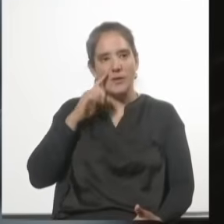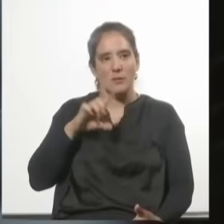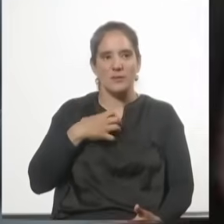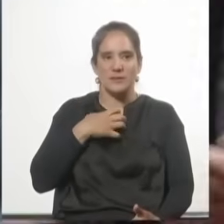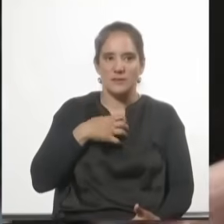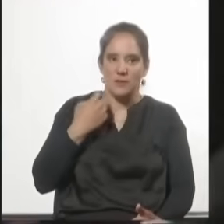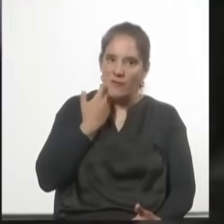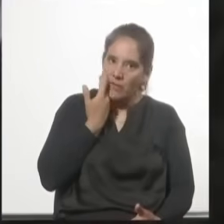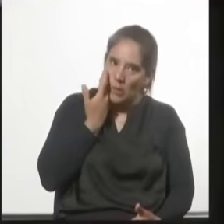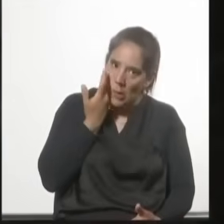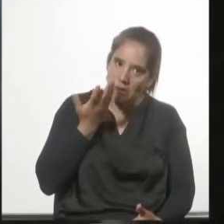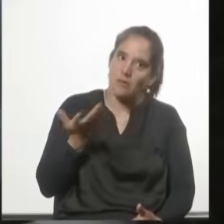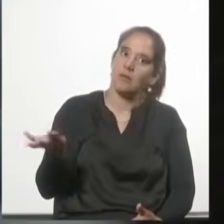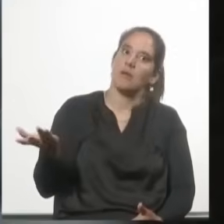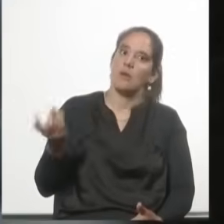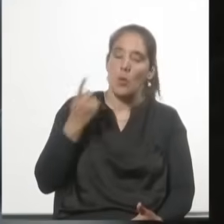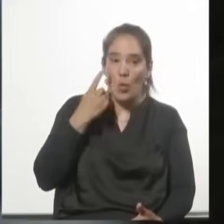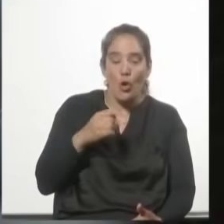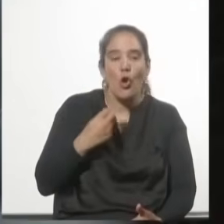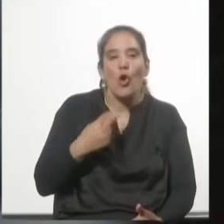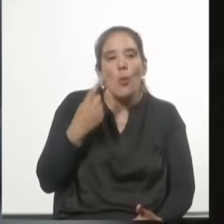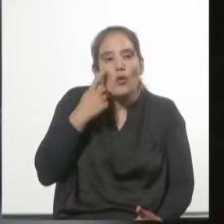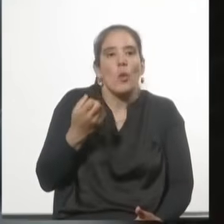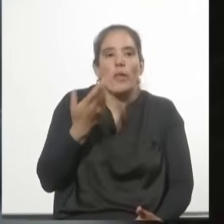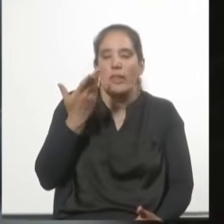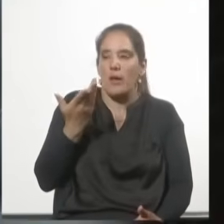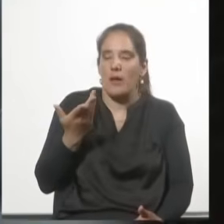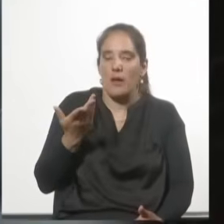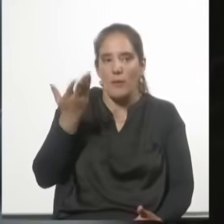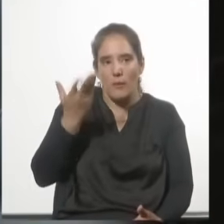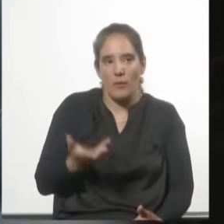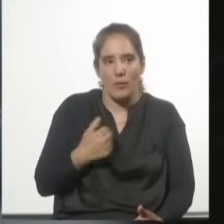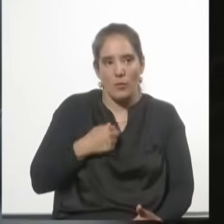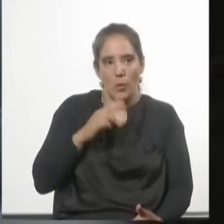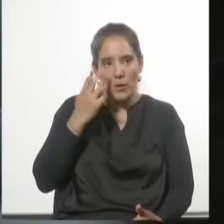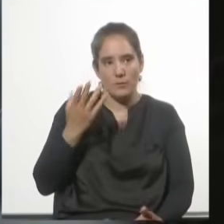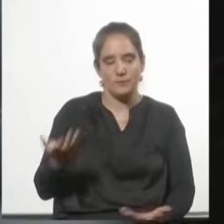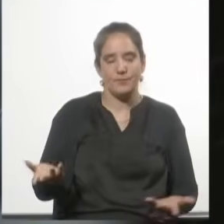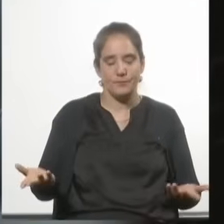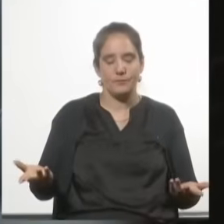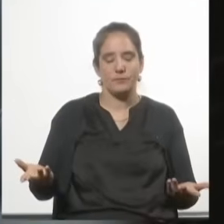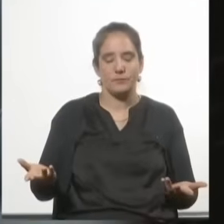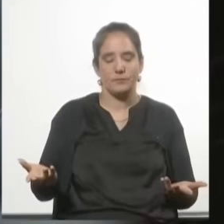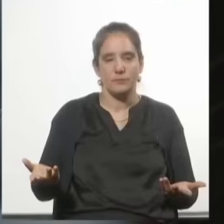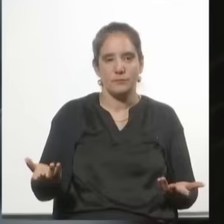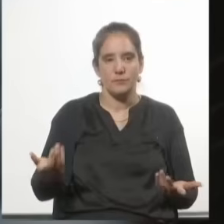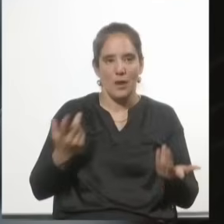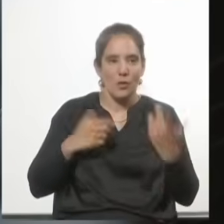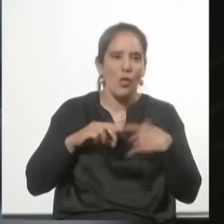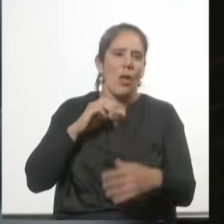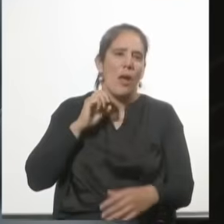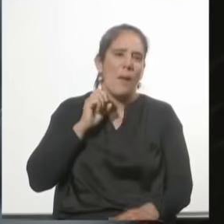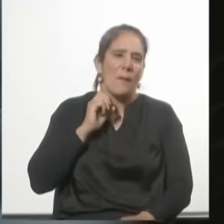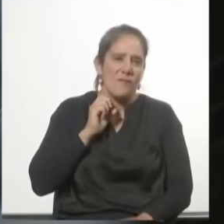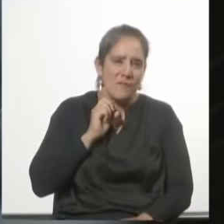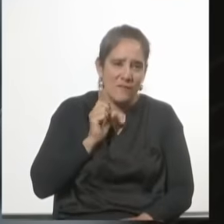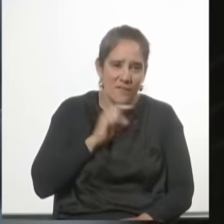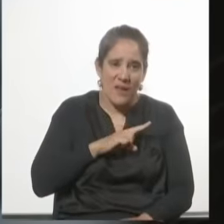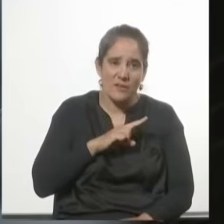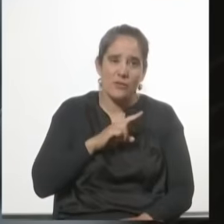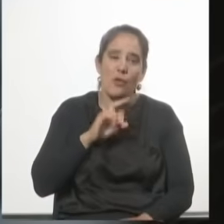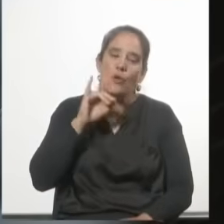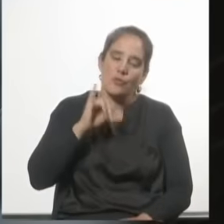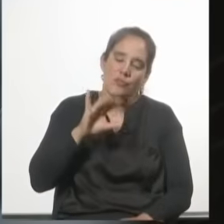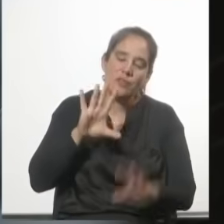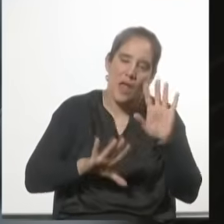un poquito de vergüenza ajena ante la penosa imagen para nuestro país. En todo engaño siempre puede haber